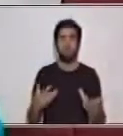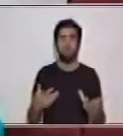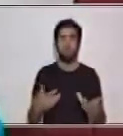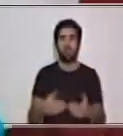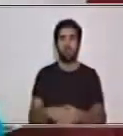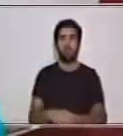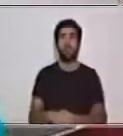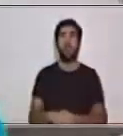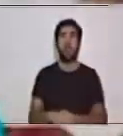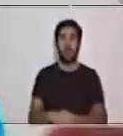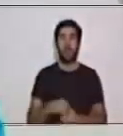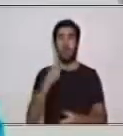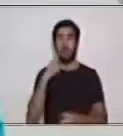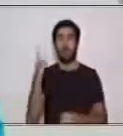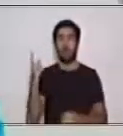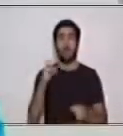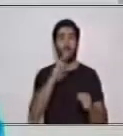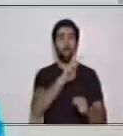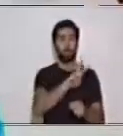29